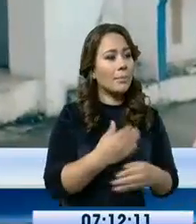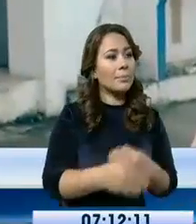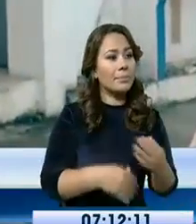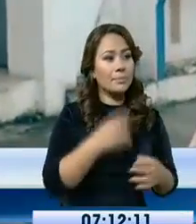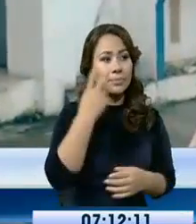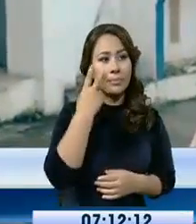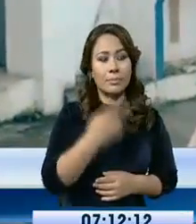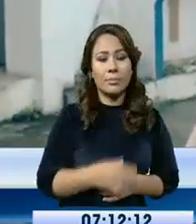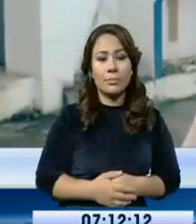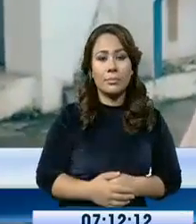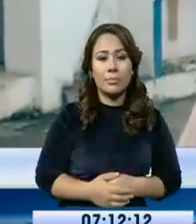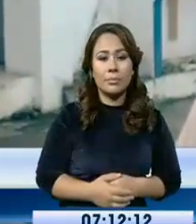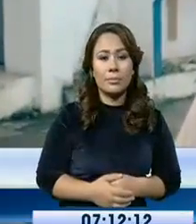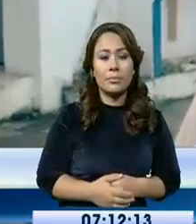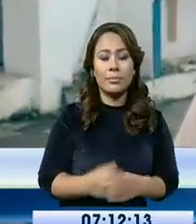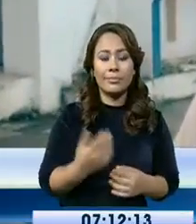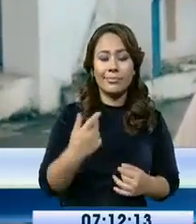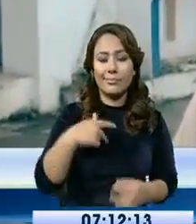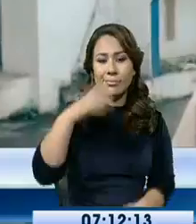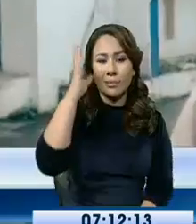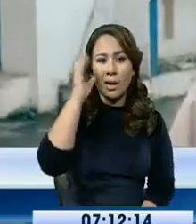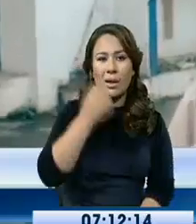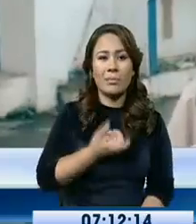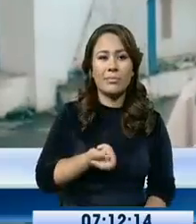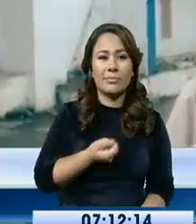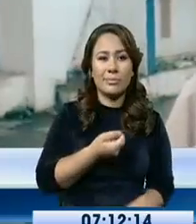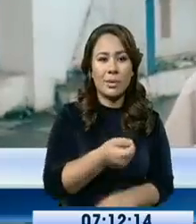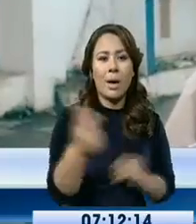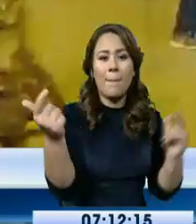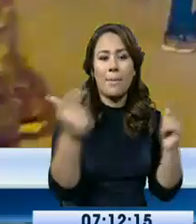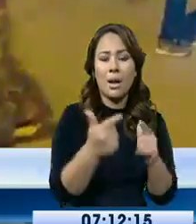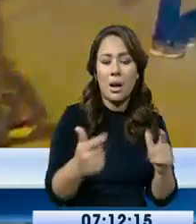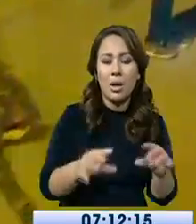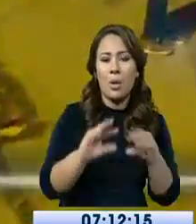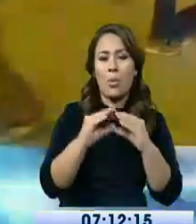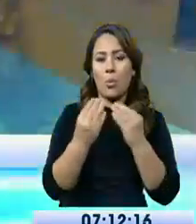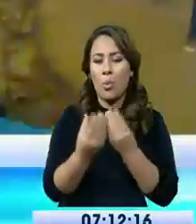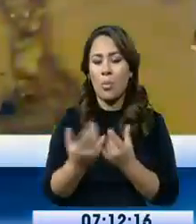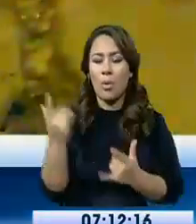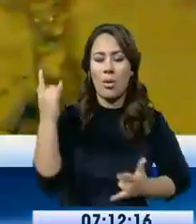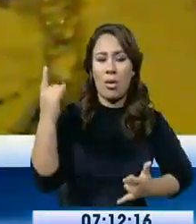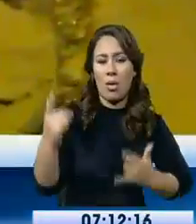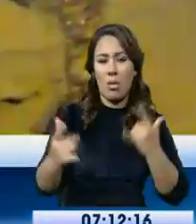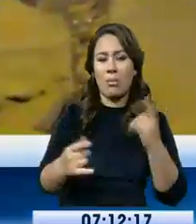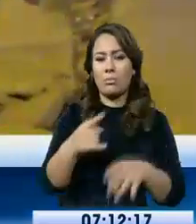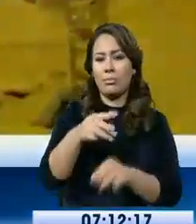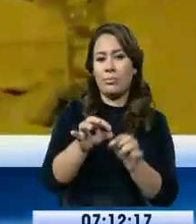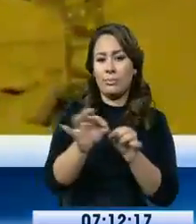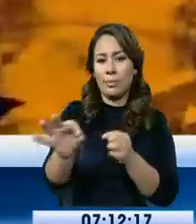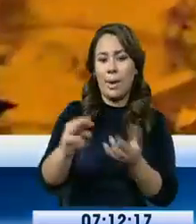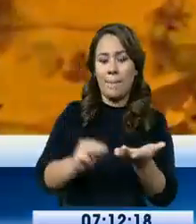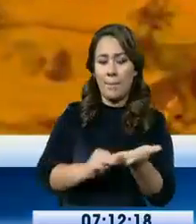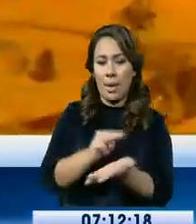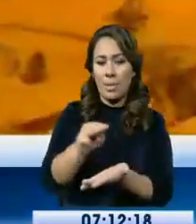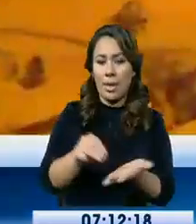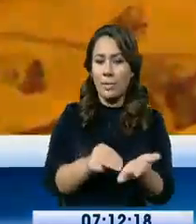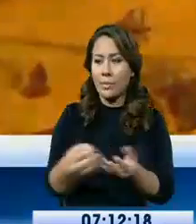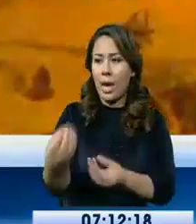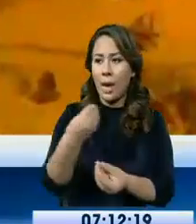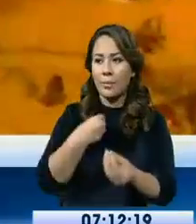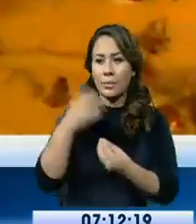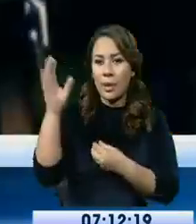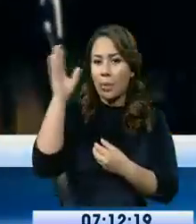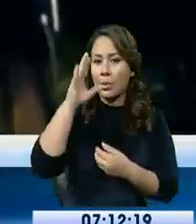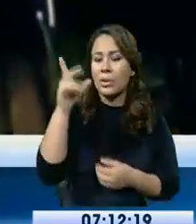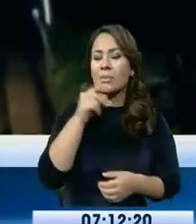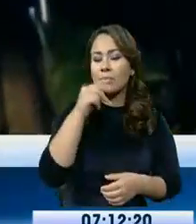posiblemente venganzas entre bandas, entre organizaciones. En varios cantones de Manabí se activaron operativos de búsqueda para